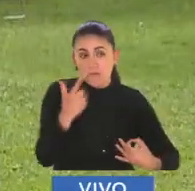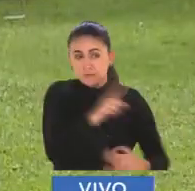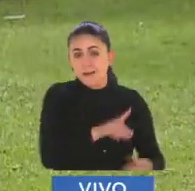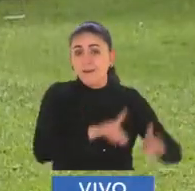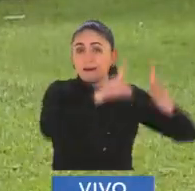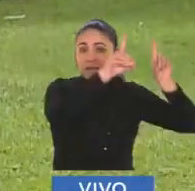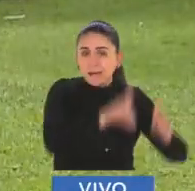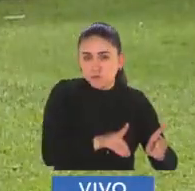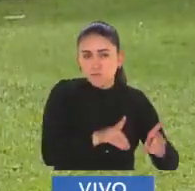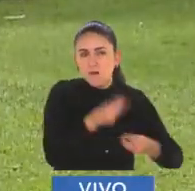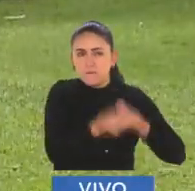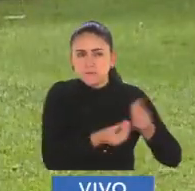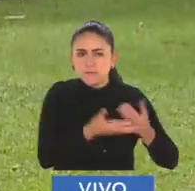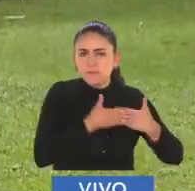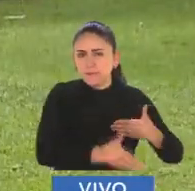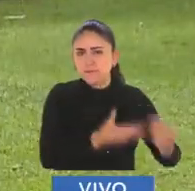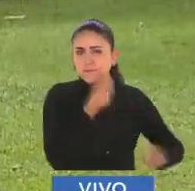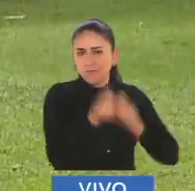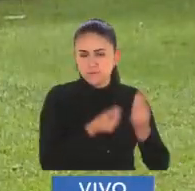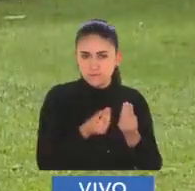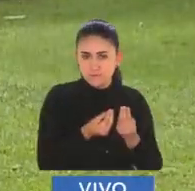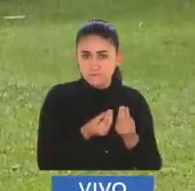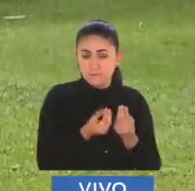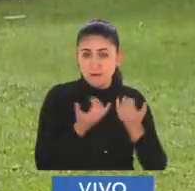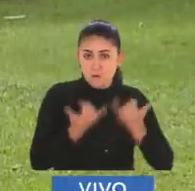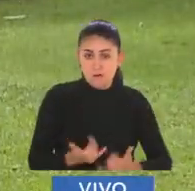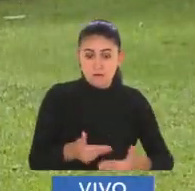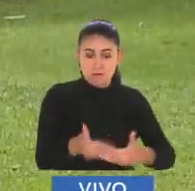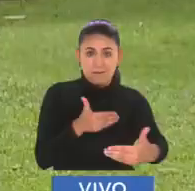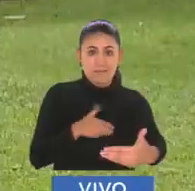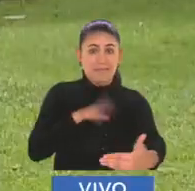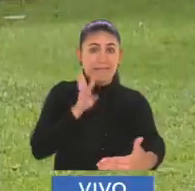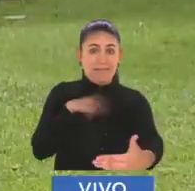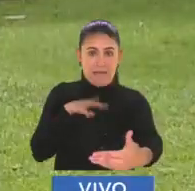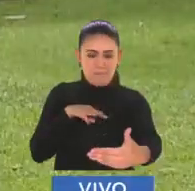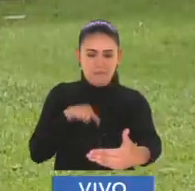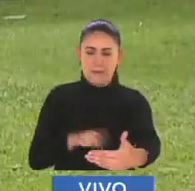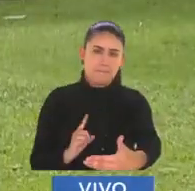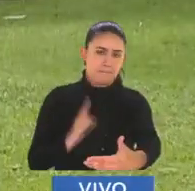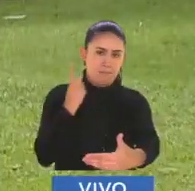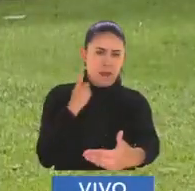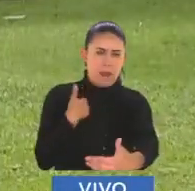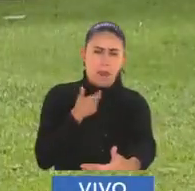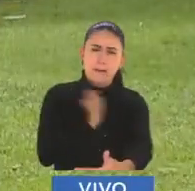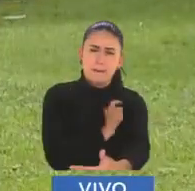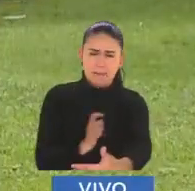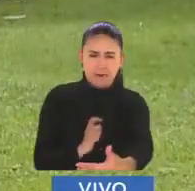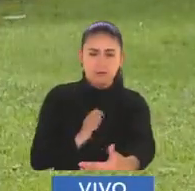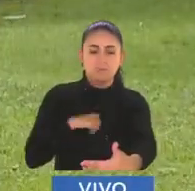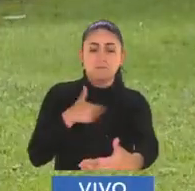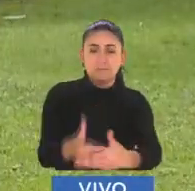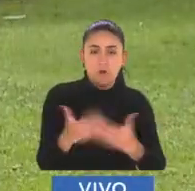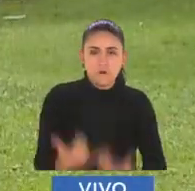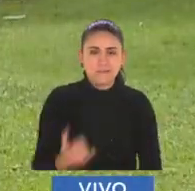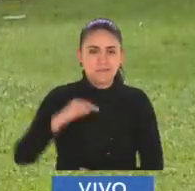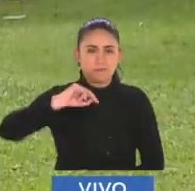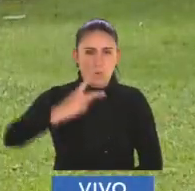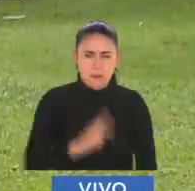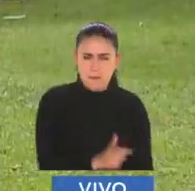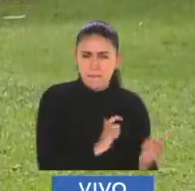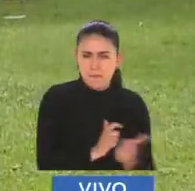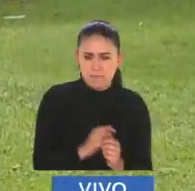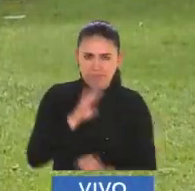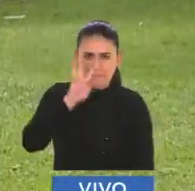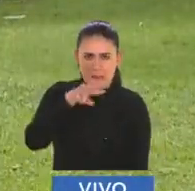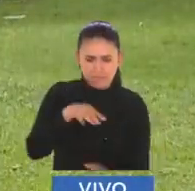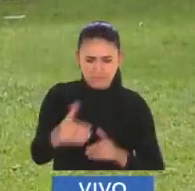luego de ese consejo, porque además esta sería la segunda incursión militar que se da en esa zona en los últimos tres